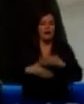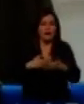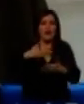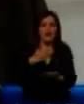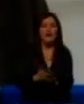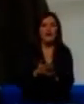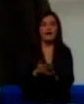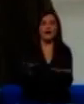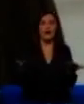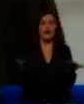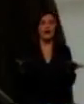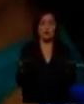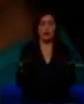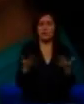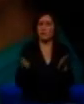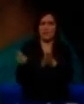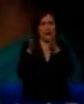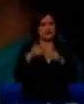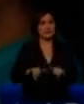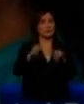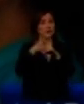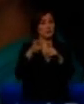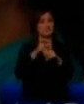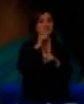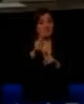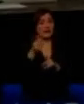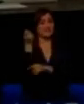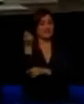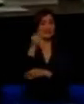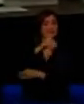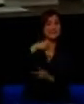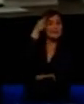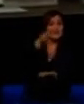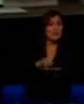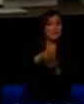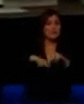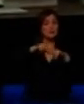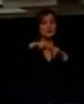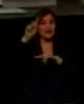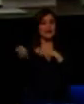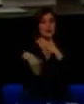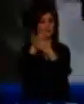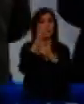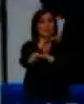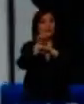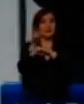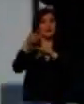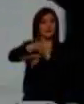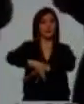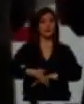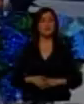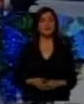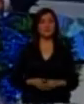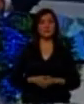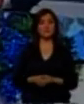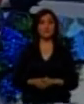las hemos sacado del plan operativo. El viernes 16 de diciembre, el Congope escogerá una nueva directiva. En Quito, Andrea Samaniego, 24